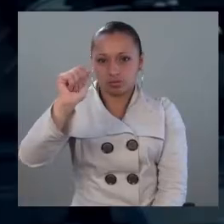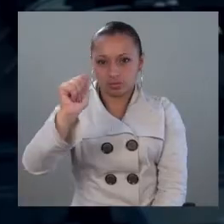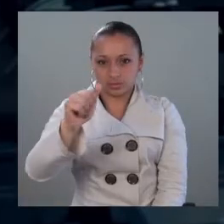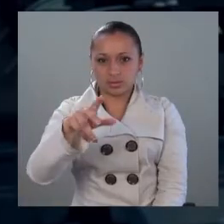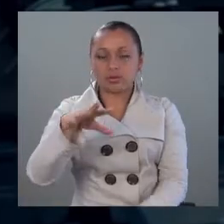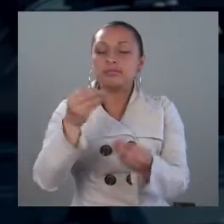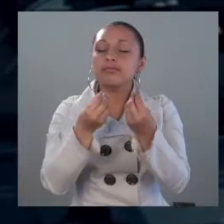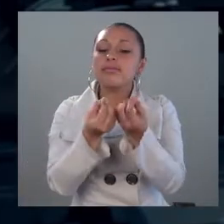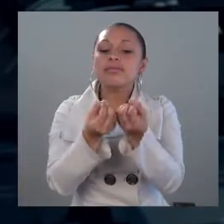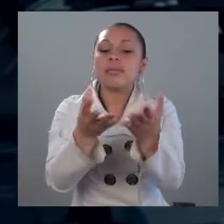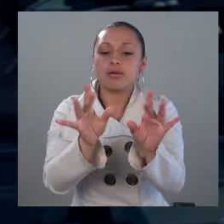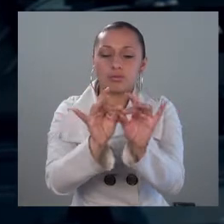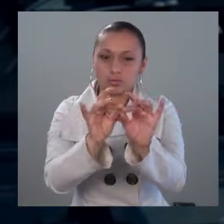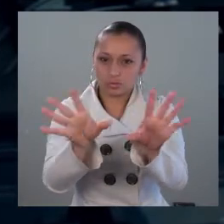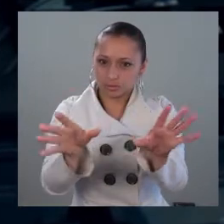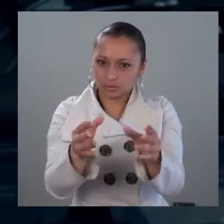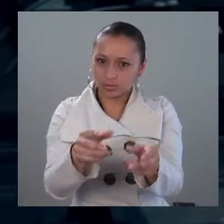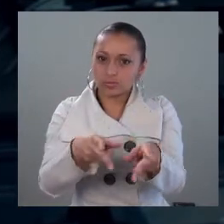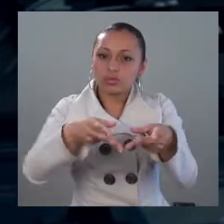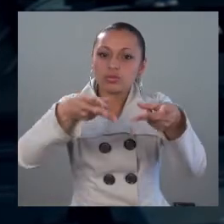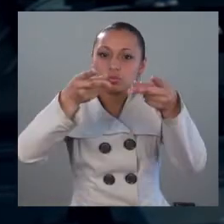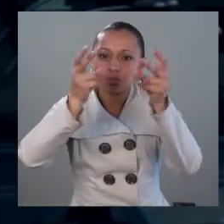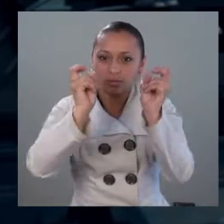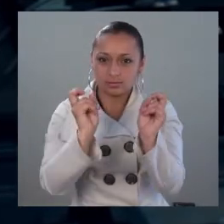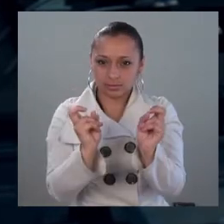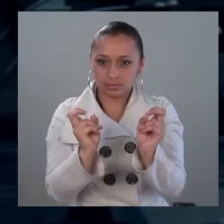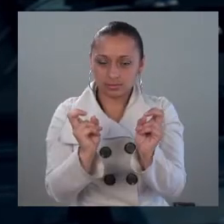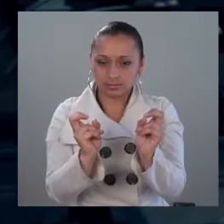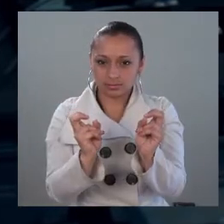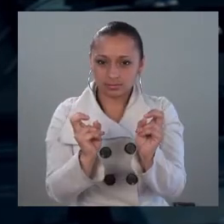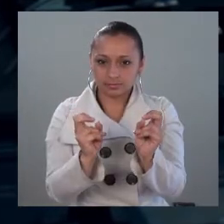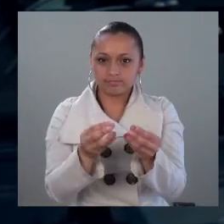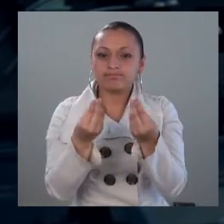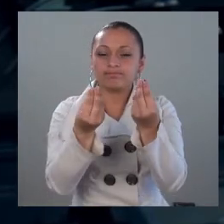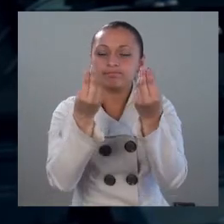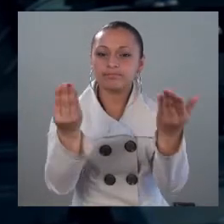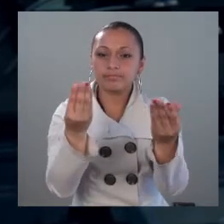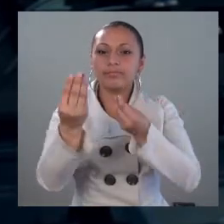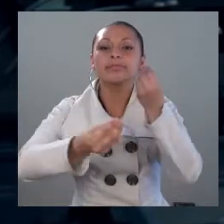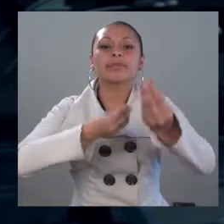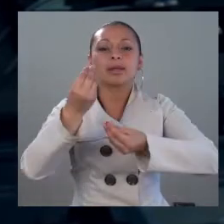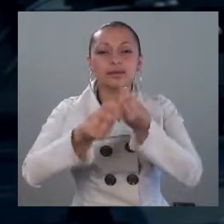algunas oportunidades nuevas para